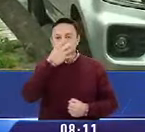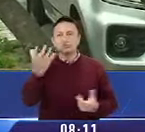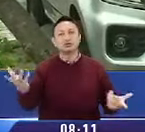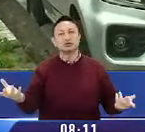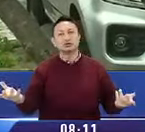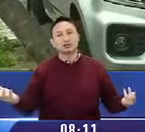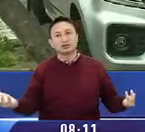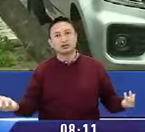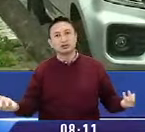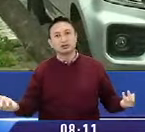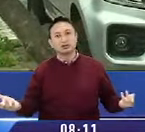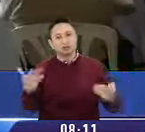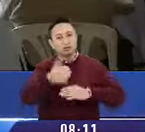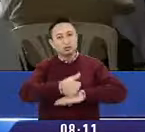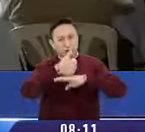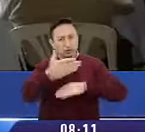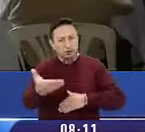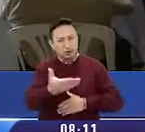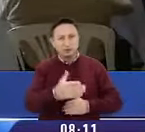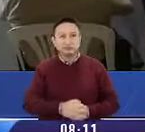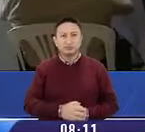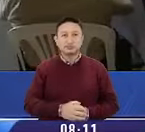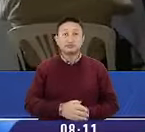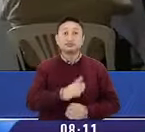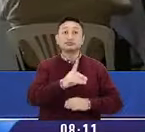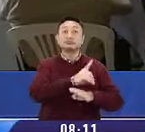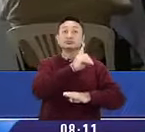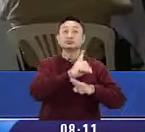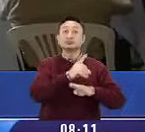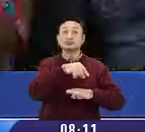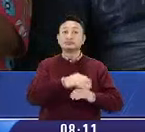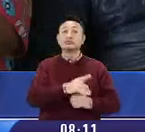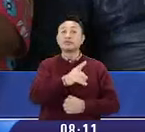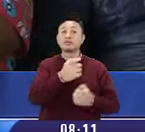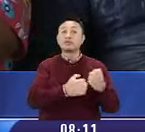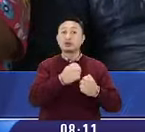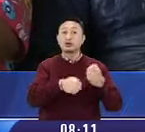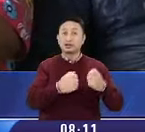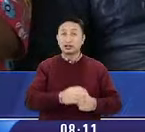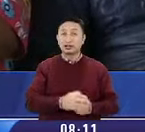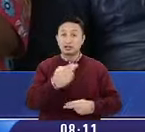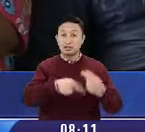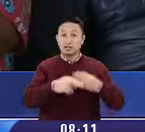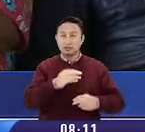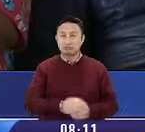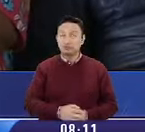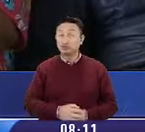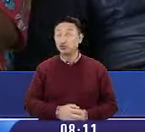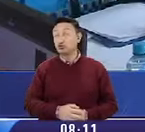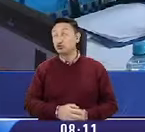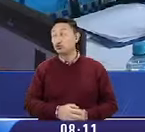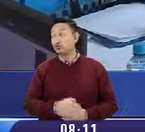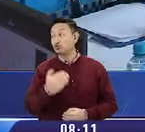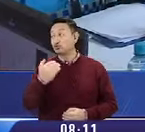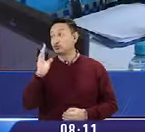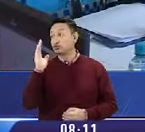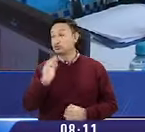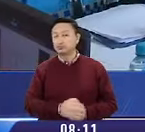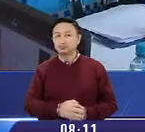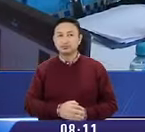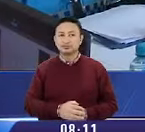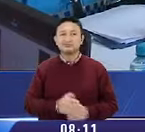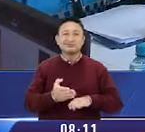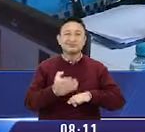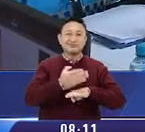No, señor, autoridades. Dicen los dirigentes de la zona que la problemática de las lavadoras es un cuento de nunca acabar. Nos explican cómo hace